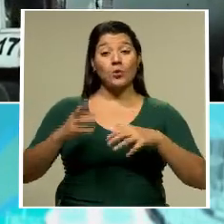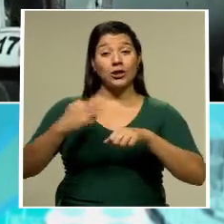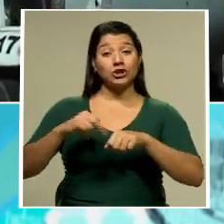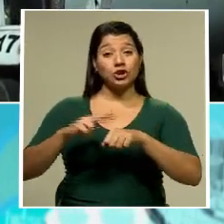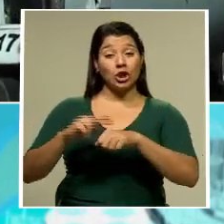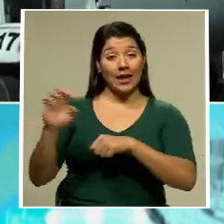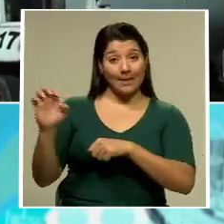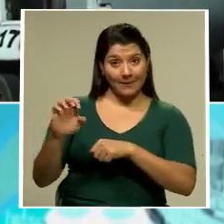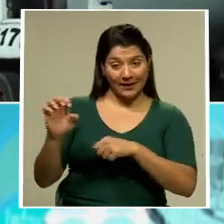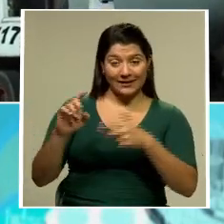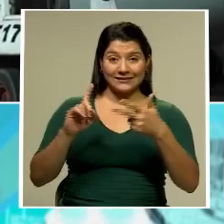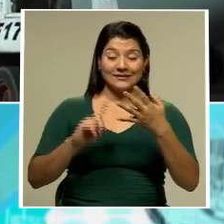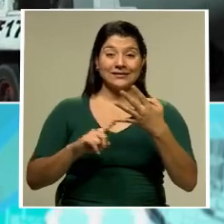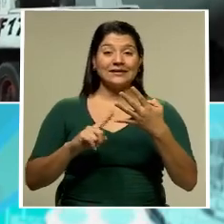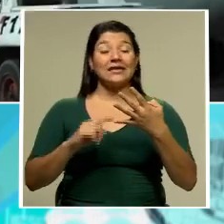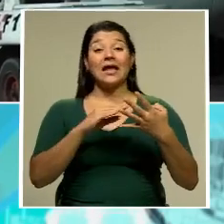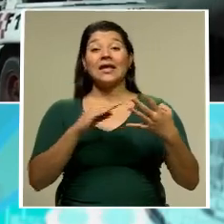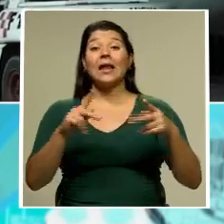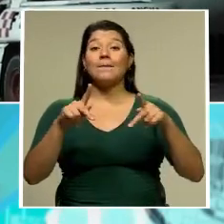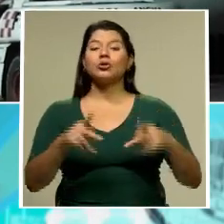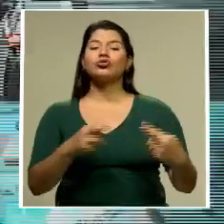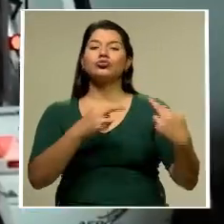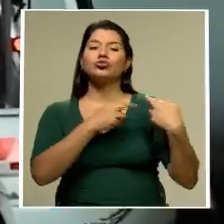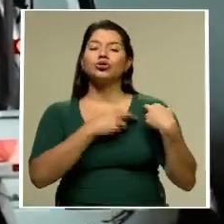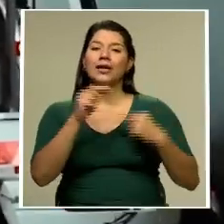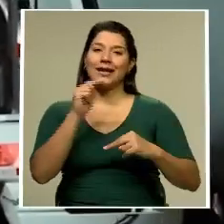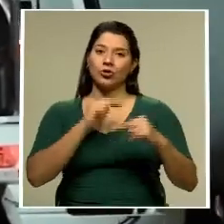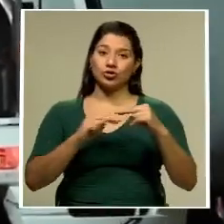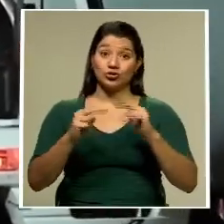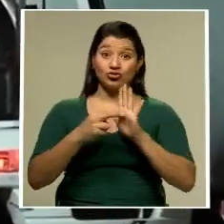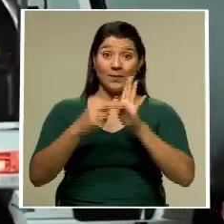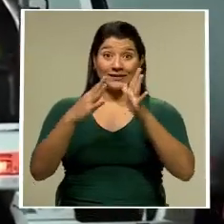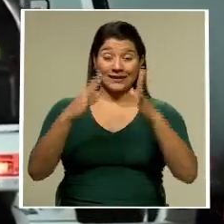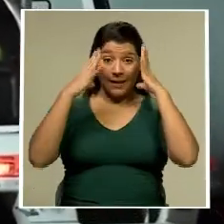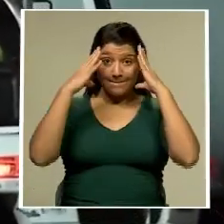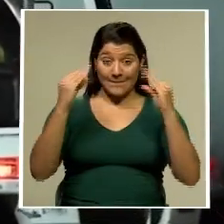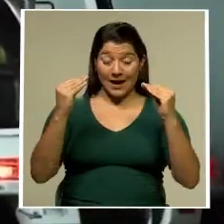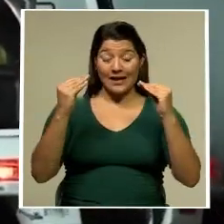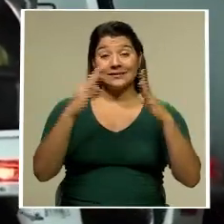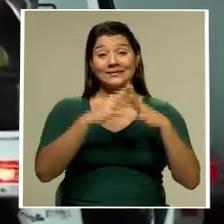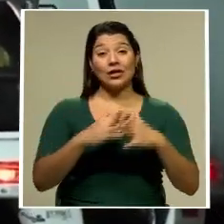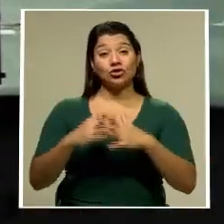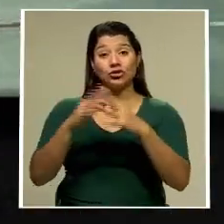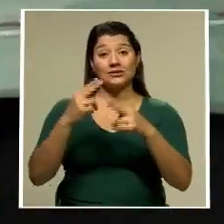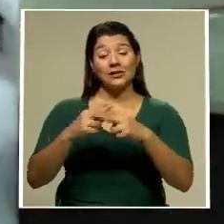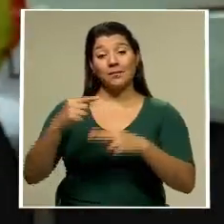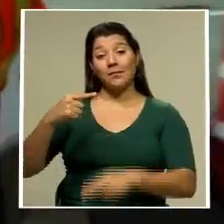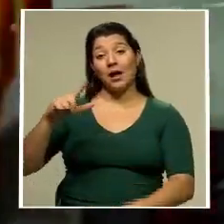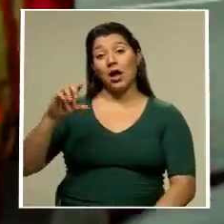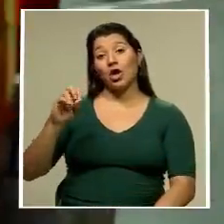de Emergencias y la encargada de negocios de la Embajada de Estados Unidos, Gloria